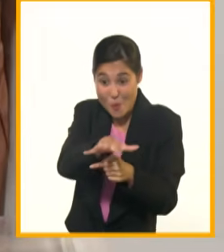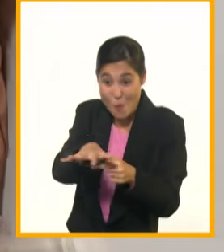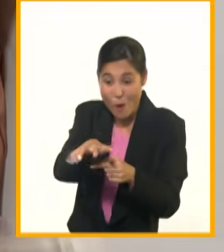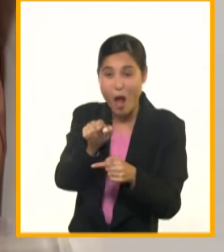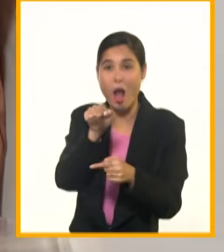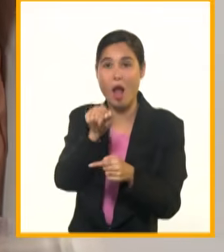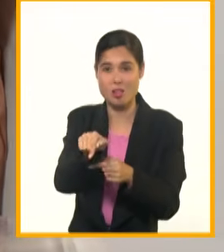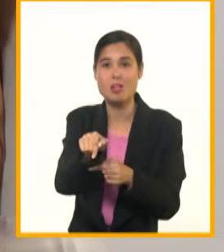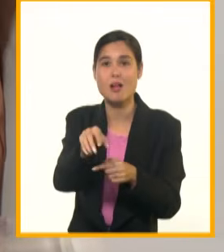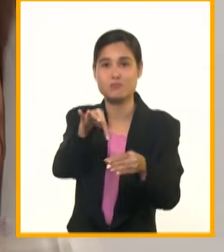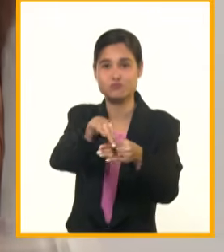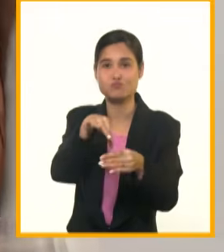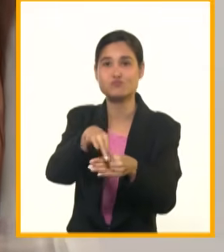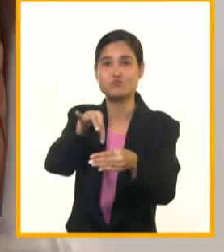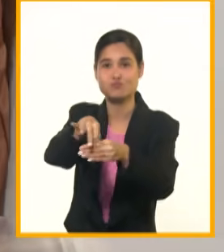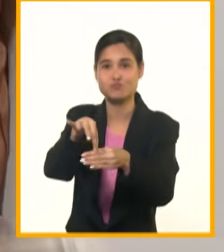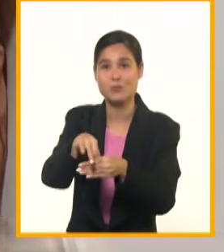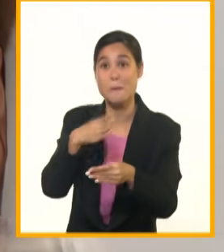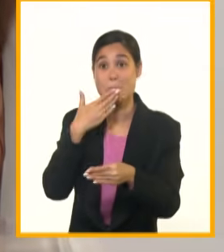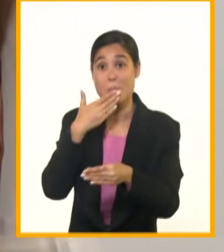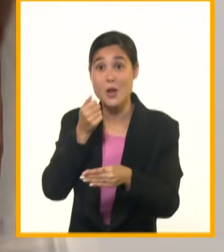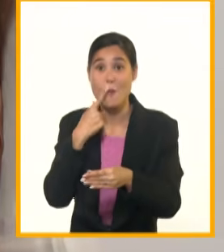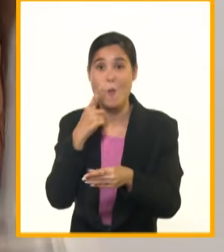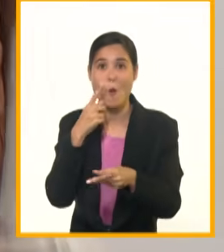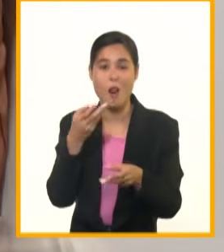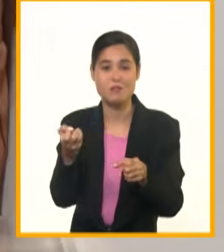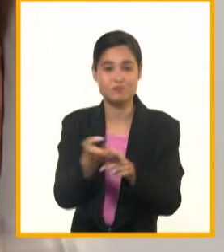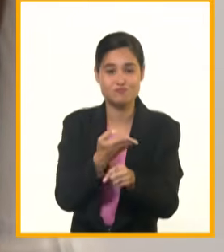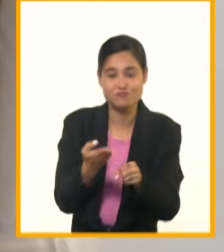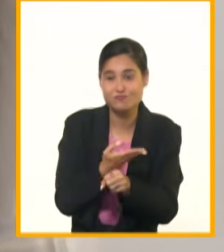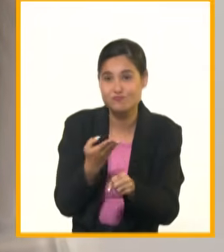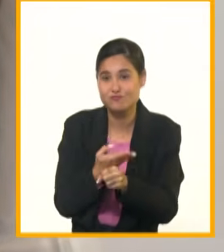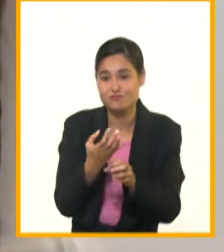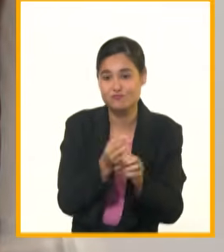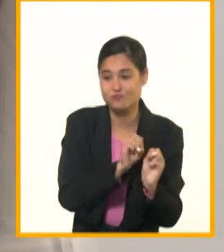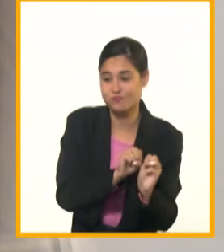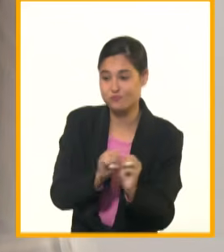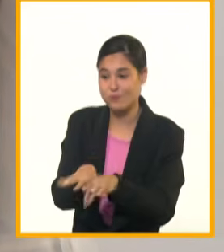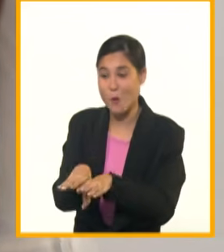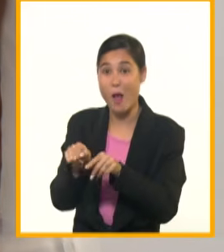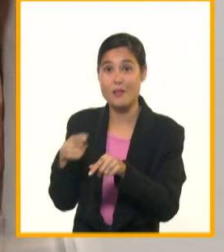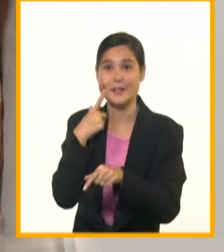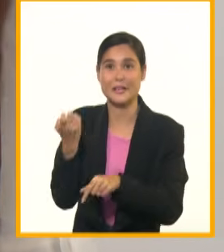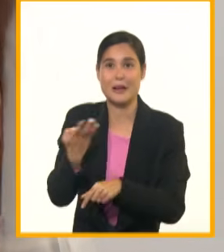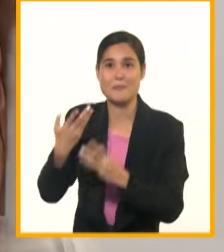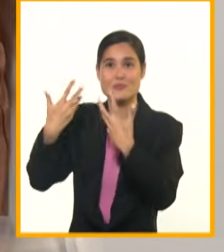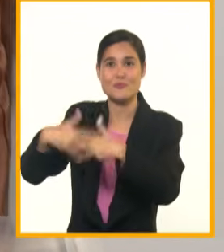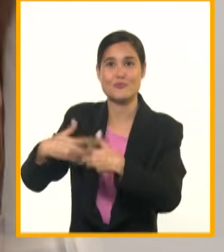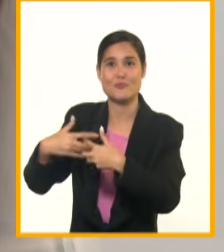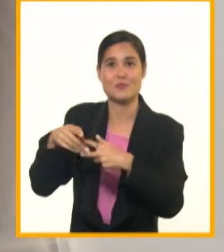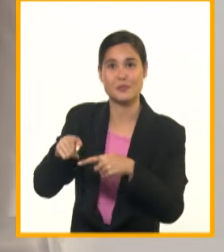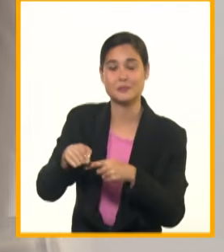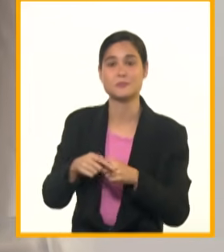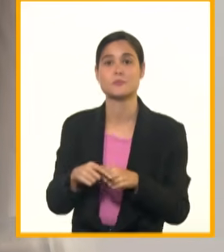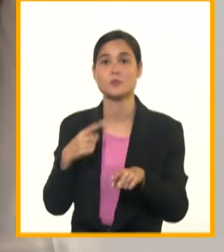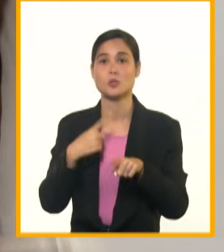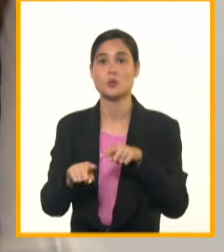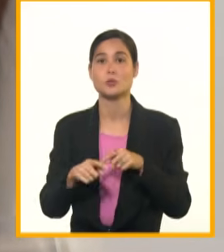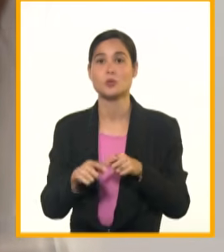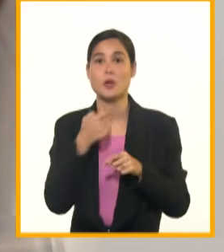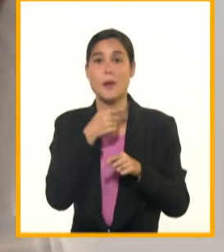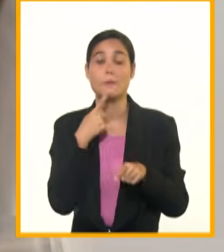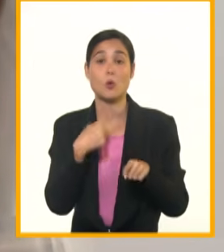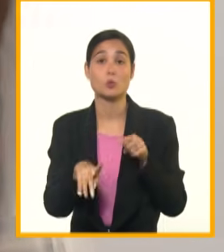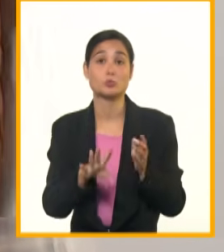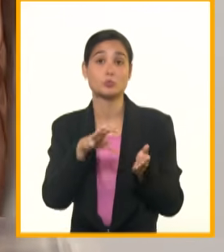haciendo cortes en Harlem, que Harlem va a producir meladura, también se reparó y tiene caña. Harlem tiene entonces caña y había tenido problemas con el